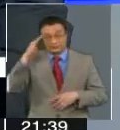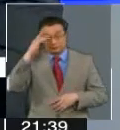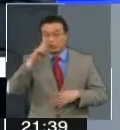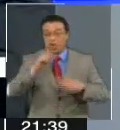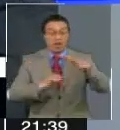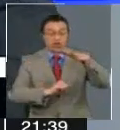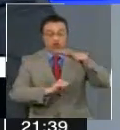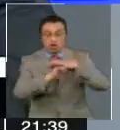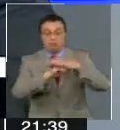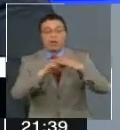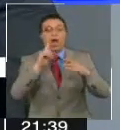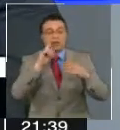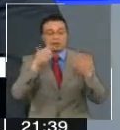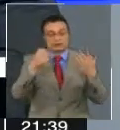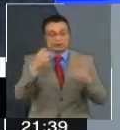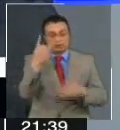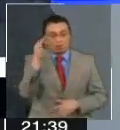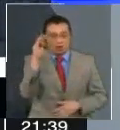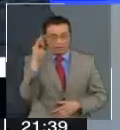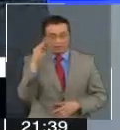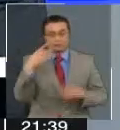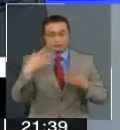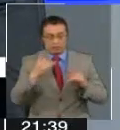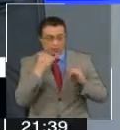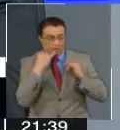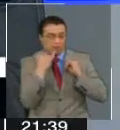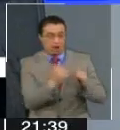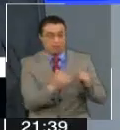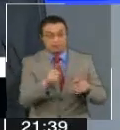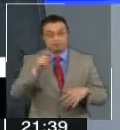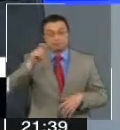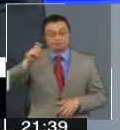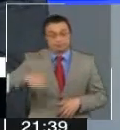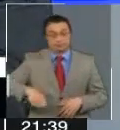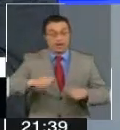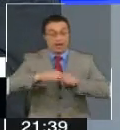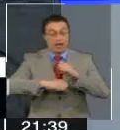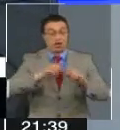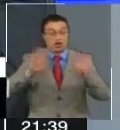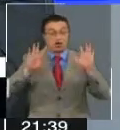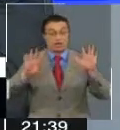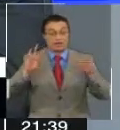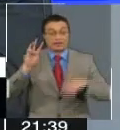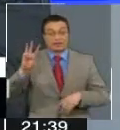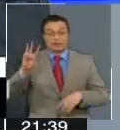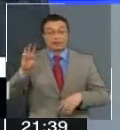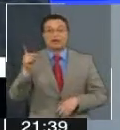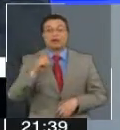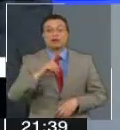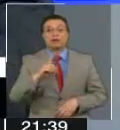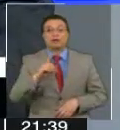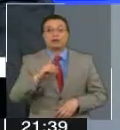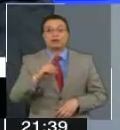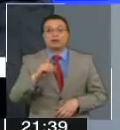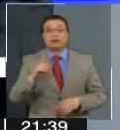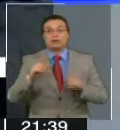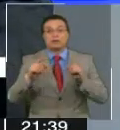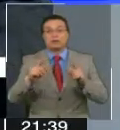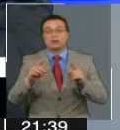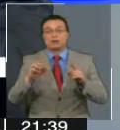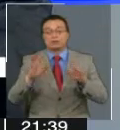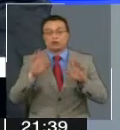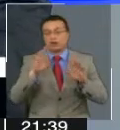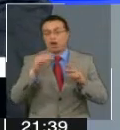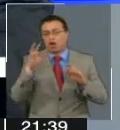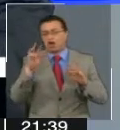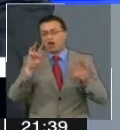60 ¿ya? UF. El 60 UF. Ese dictamen del año 93 no fue respetado... Yo entiendo que el 95 y 98,